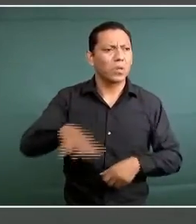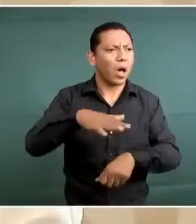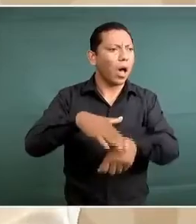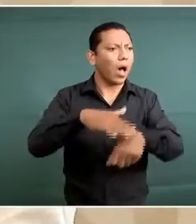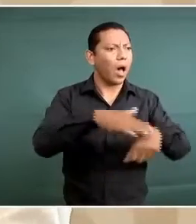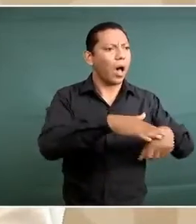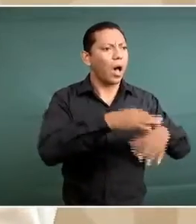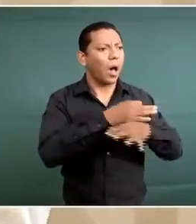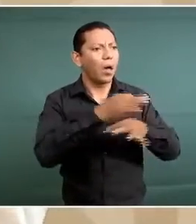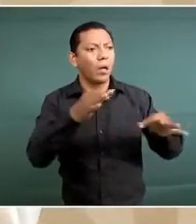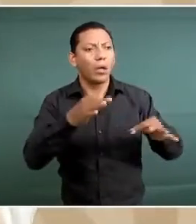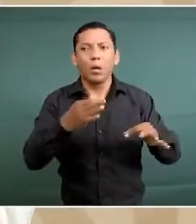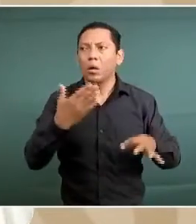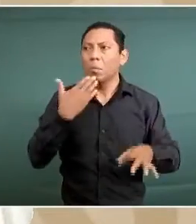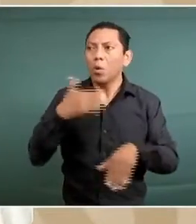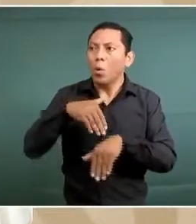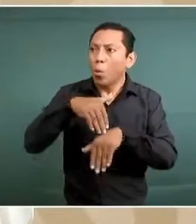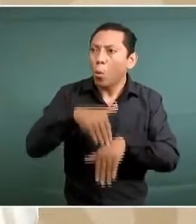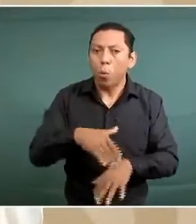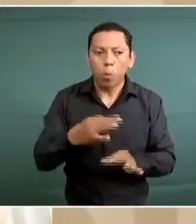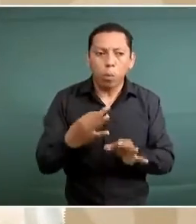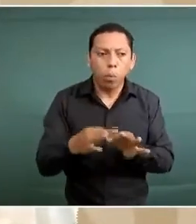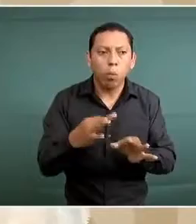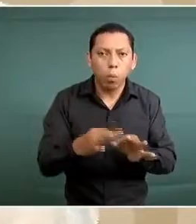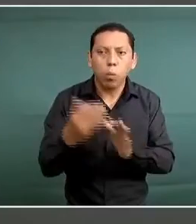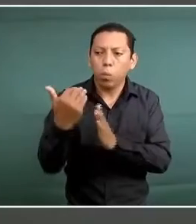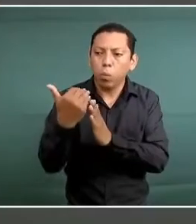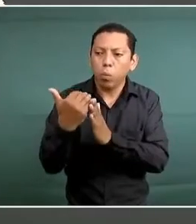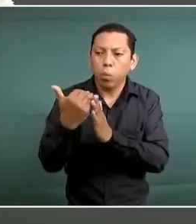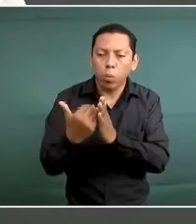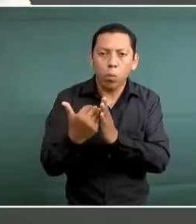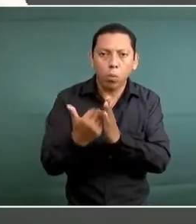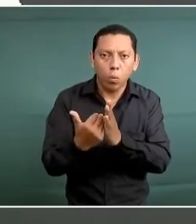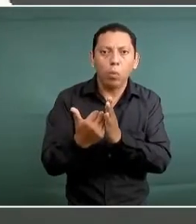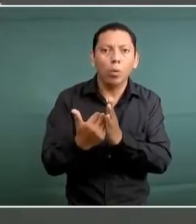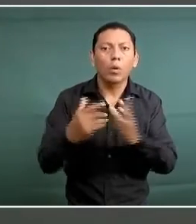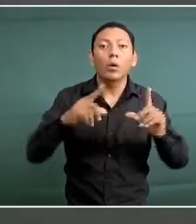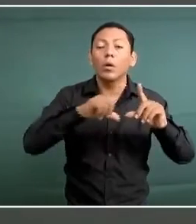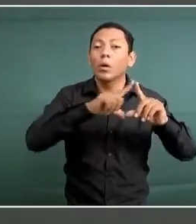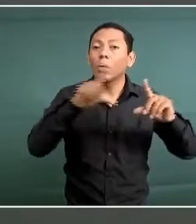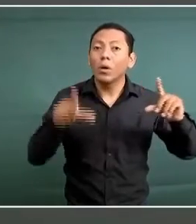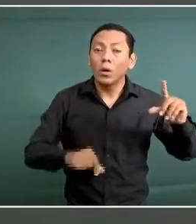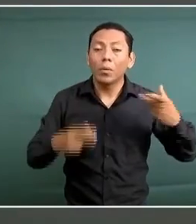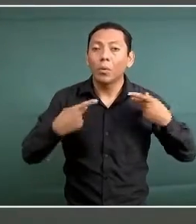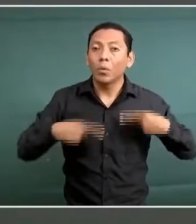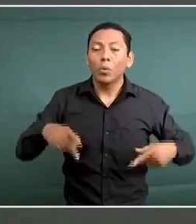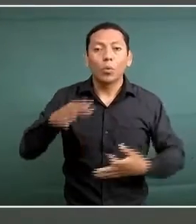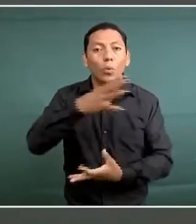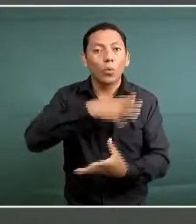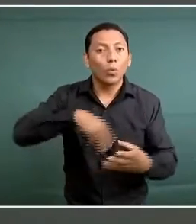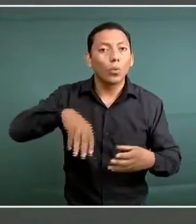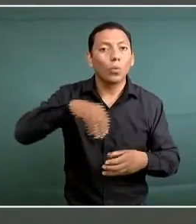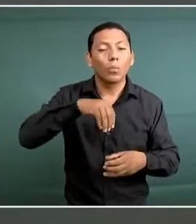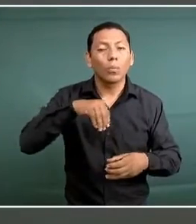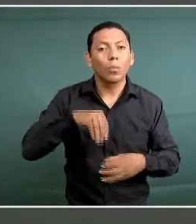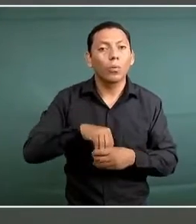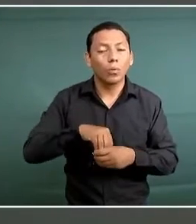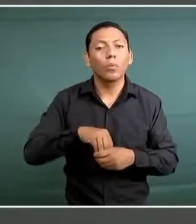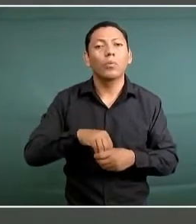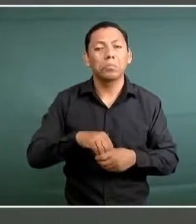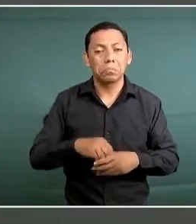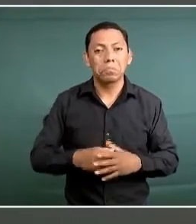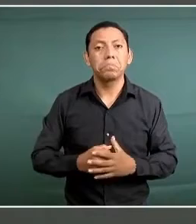que es fruto del buen comportamiento de la gente, de los mexicanos que